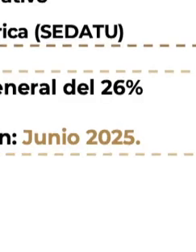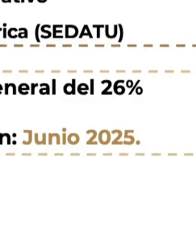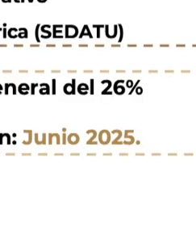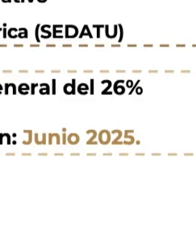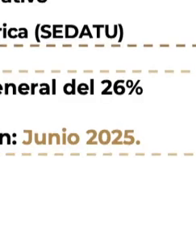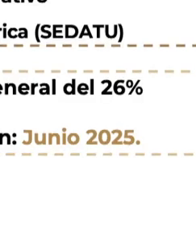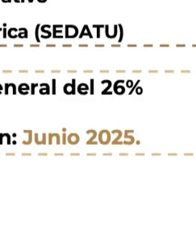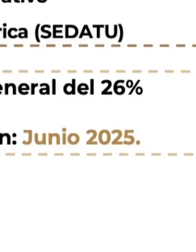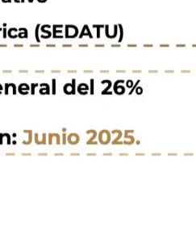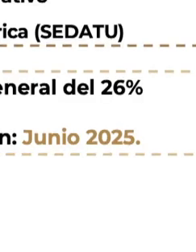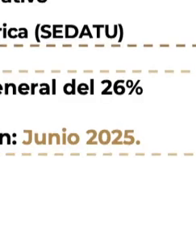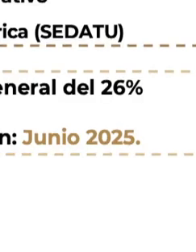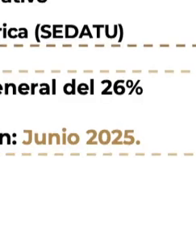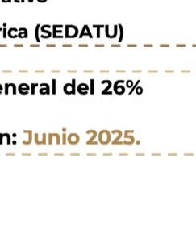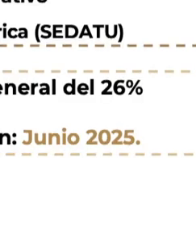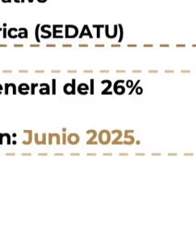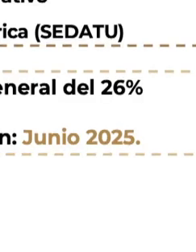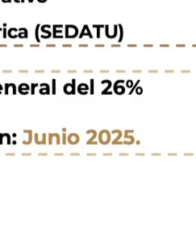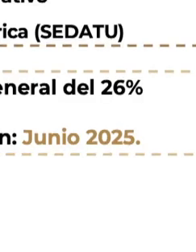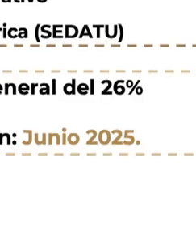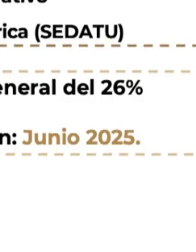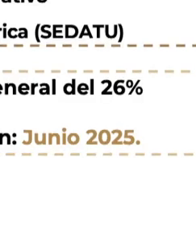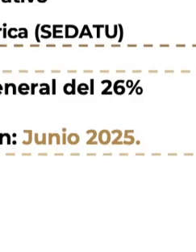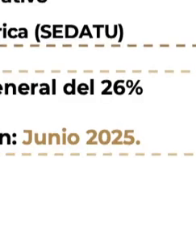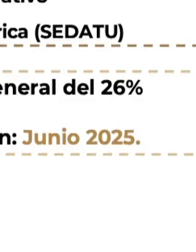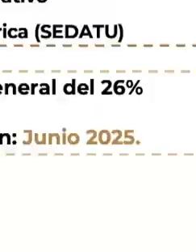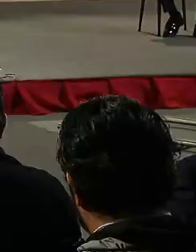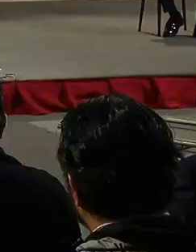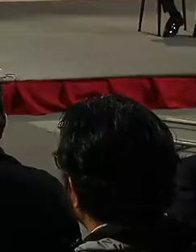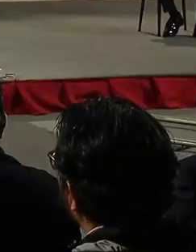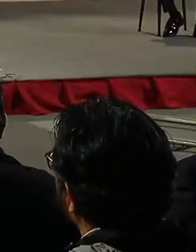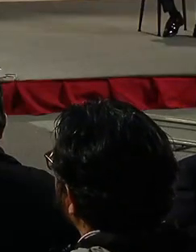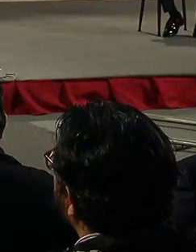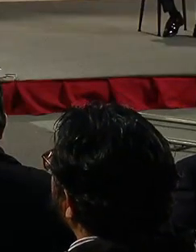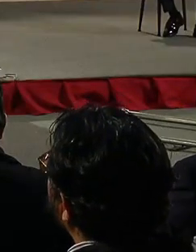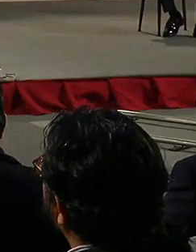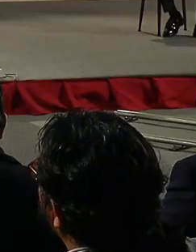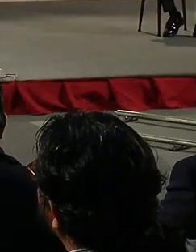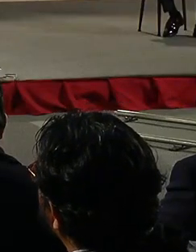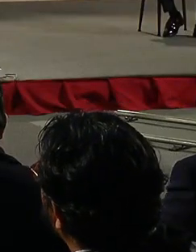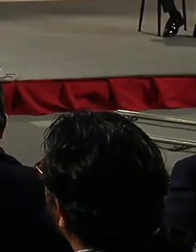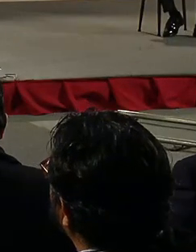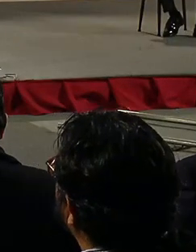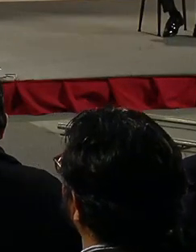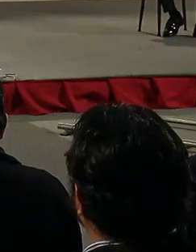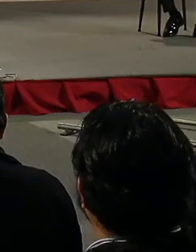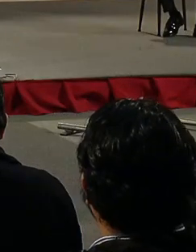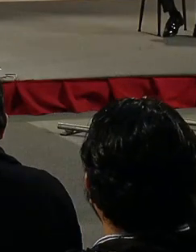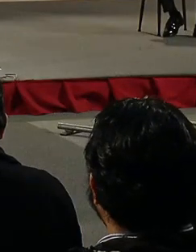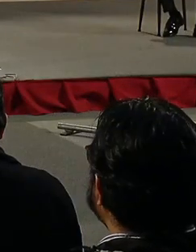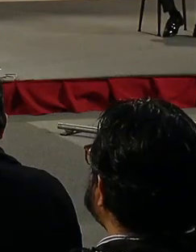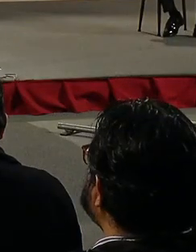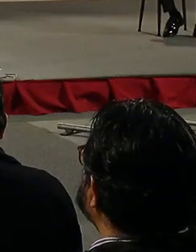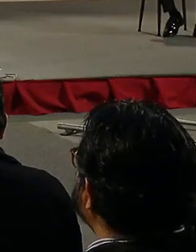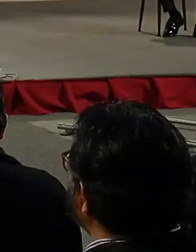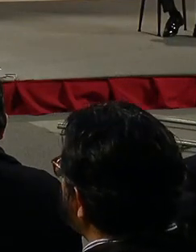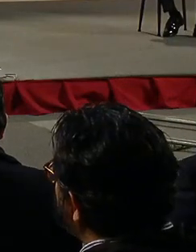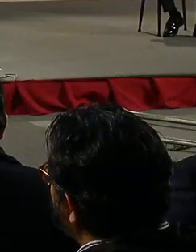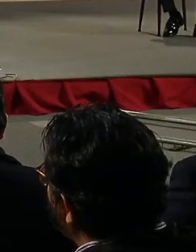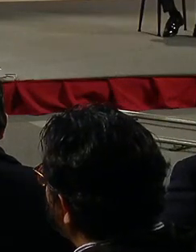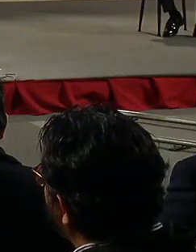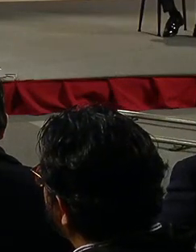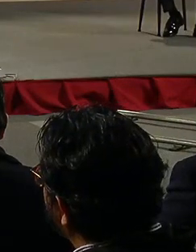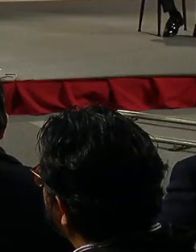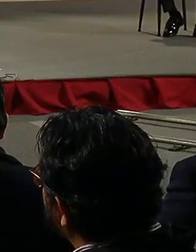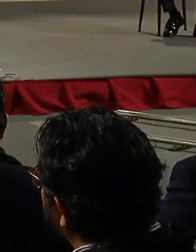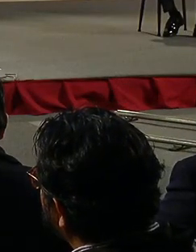pero el tema del equipamiento nos llevará hasta junio del 2025. La siguiente, por favor. Tenemos una tercera etapa. Esa